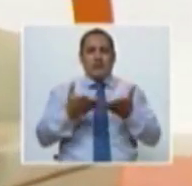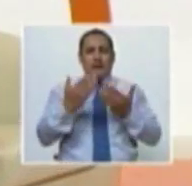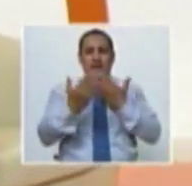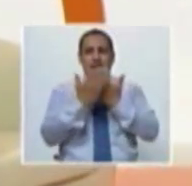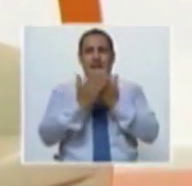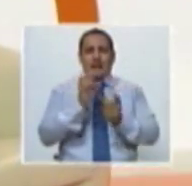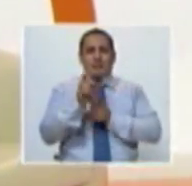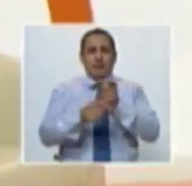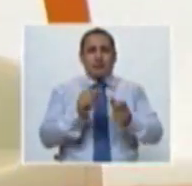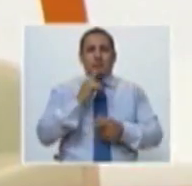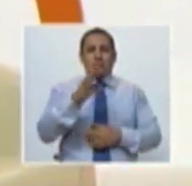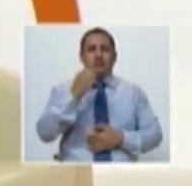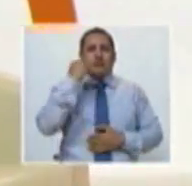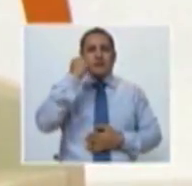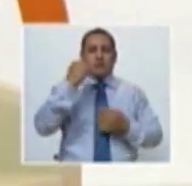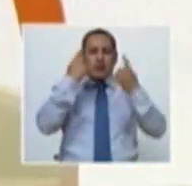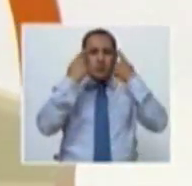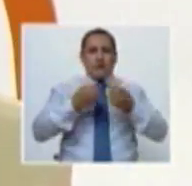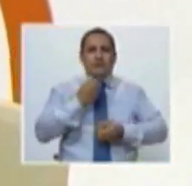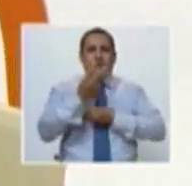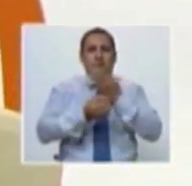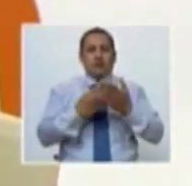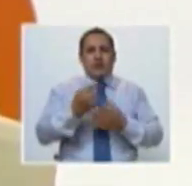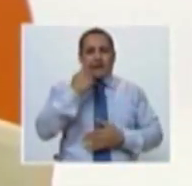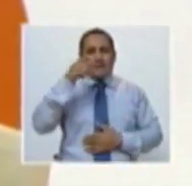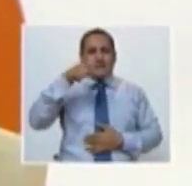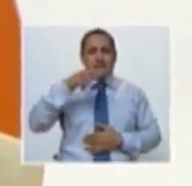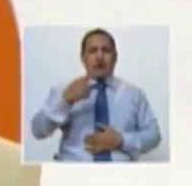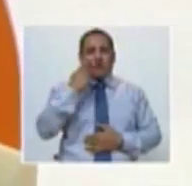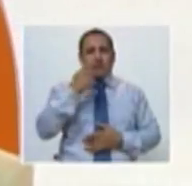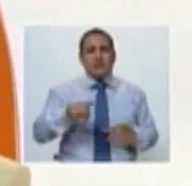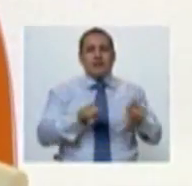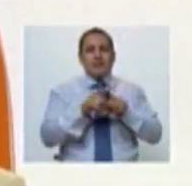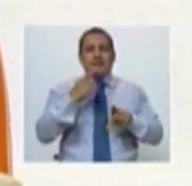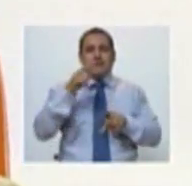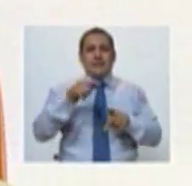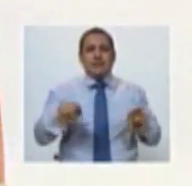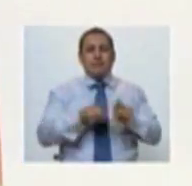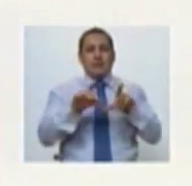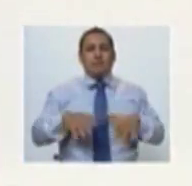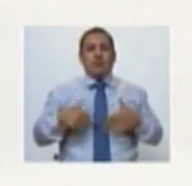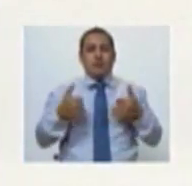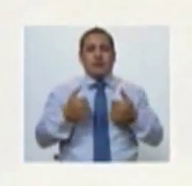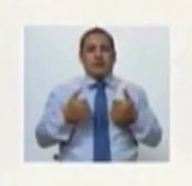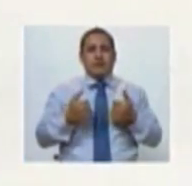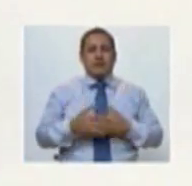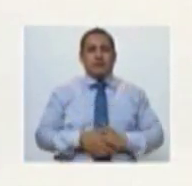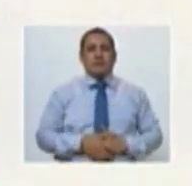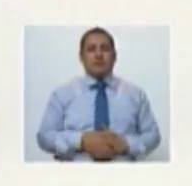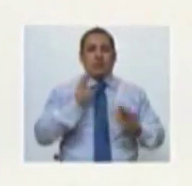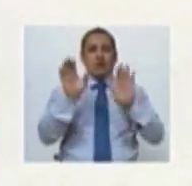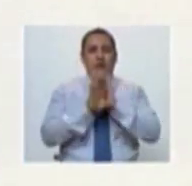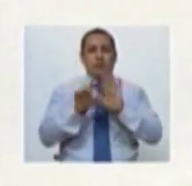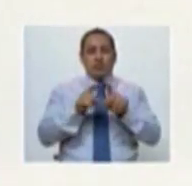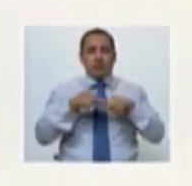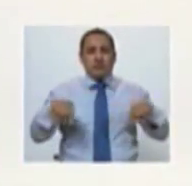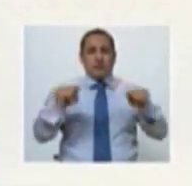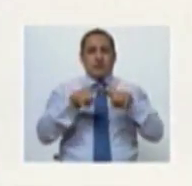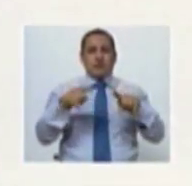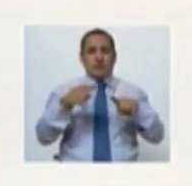sus derechos porque es información que usted necesita conocer y que además necesita también poder manejar. Como por ejemplo, saber,